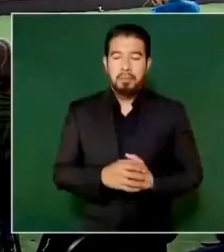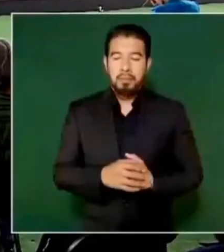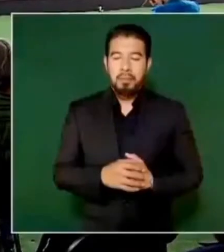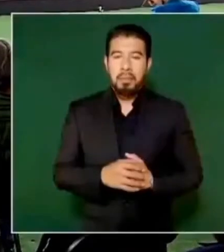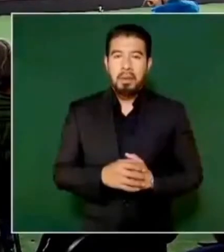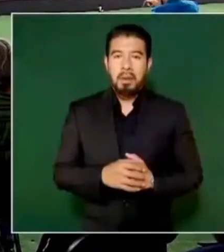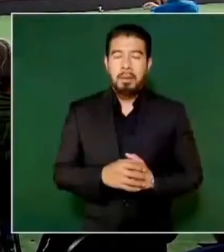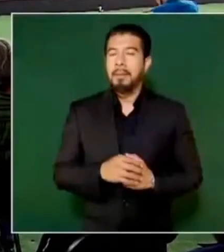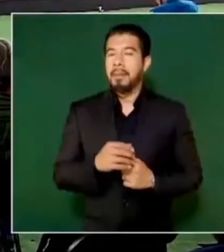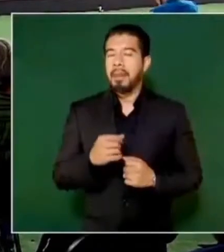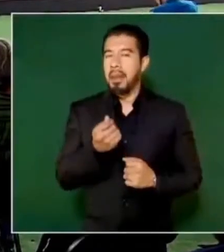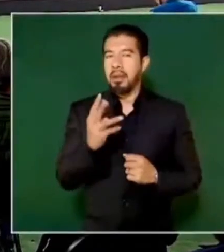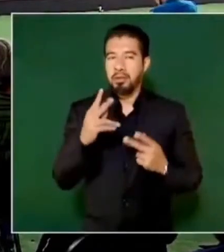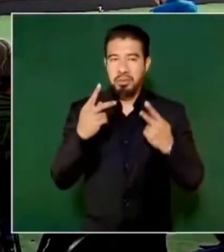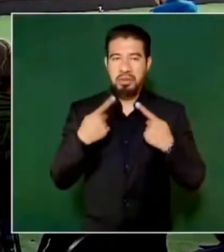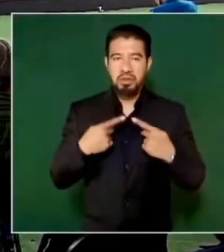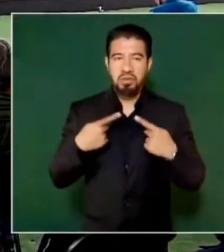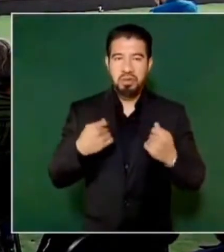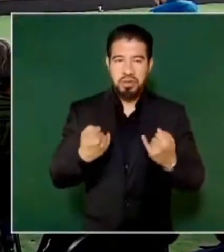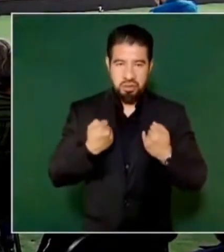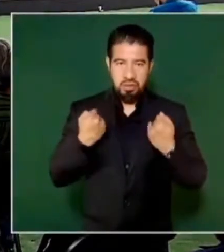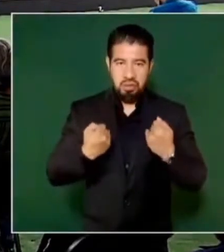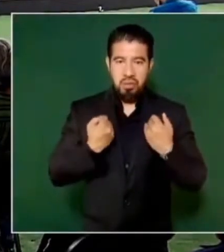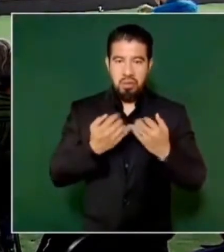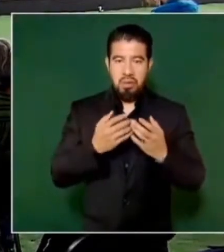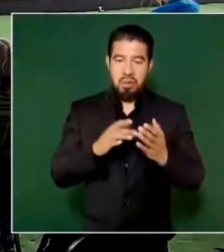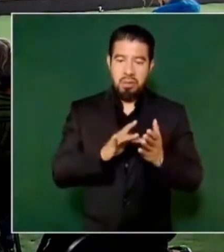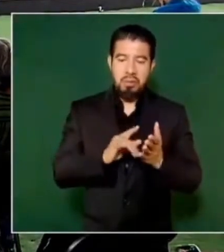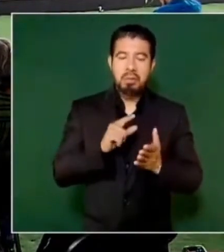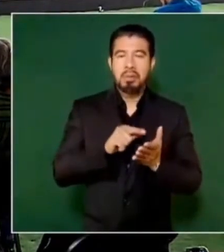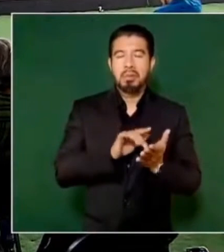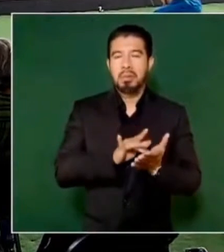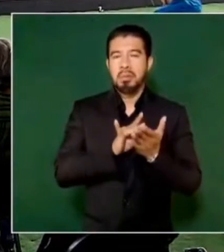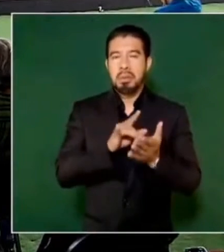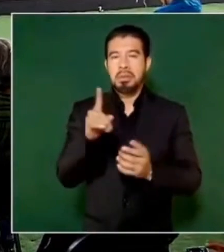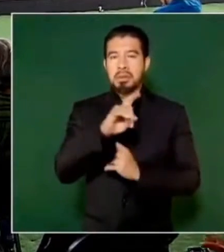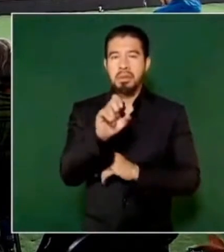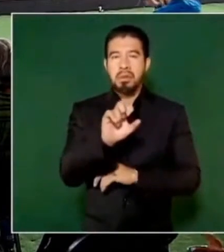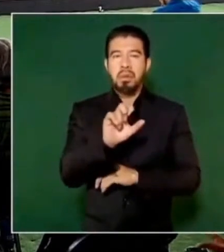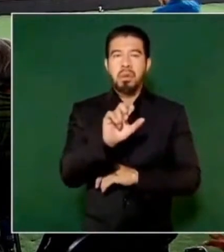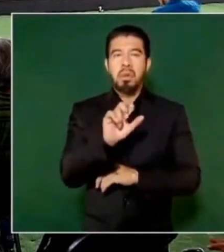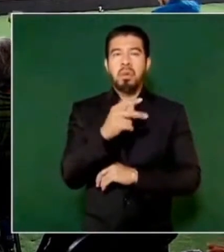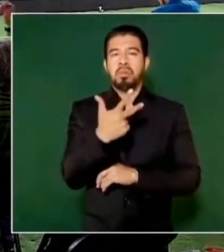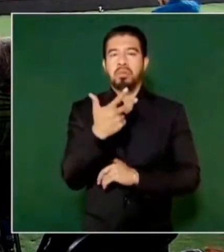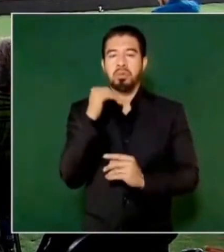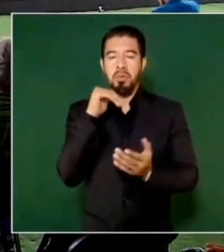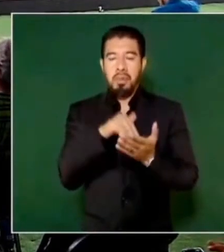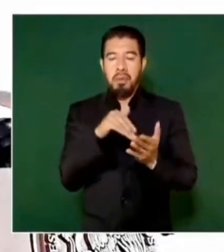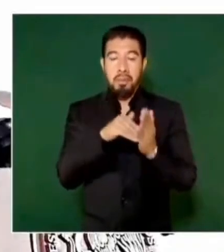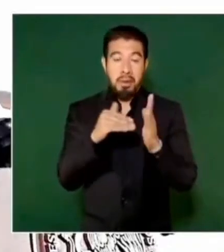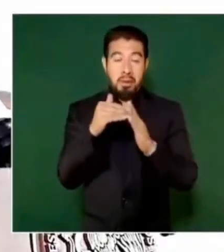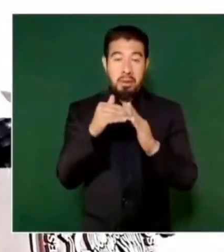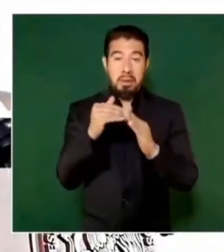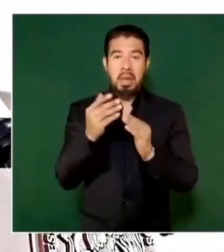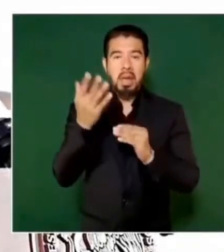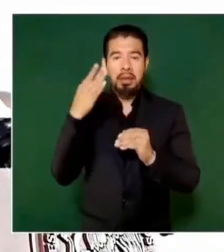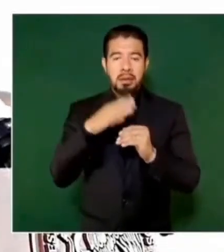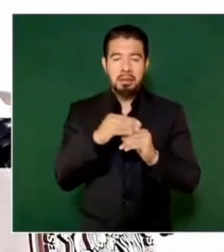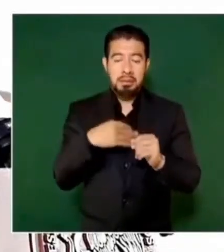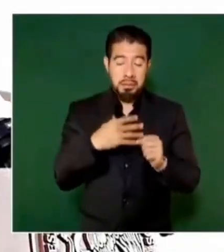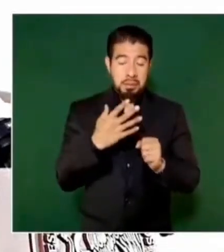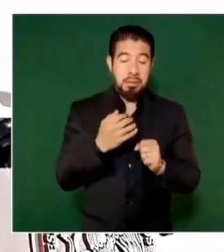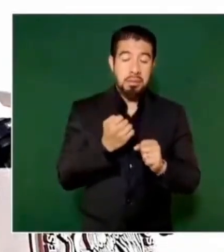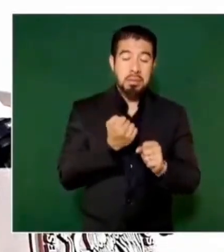108,000 millones. ¿Saben cuánto le destinaron a los jóvenes en 5